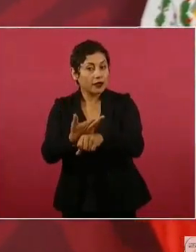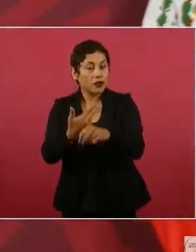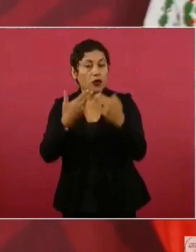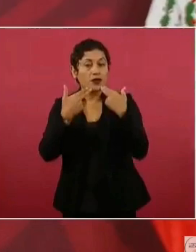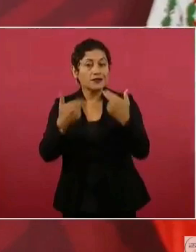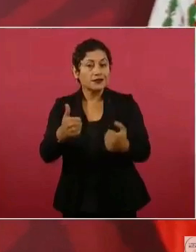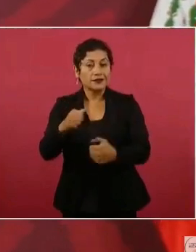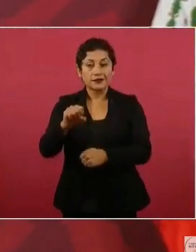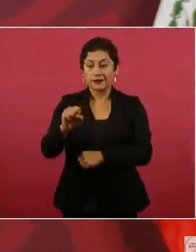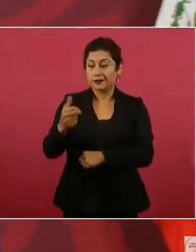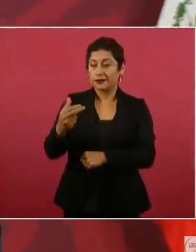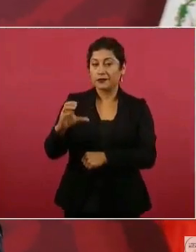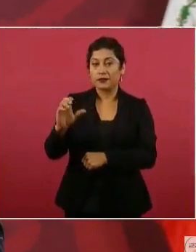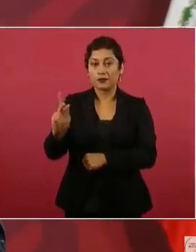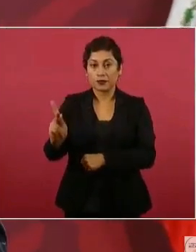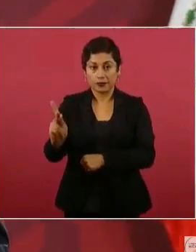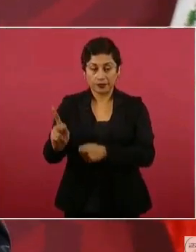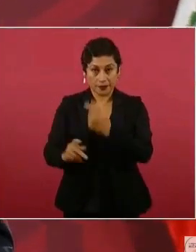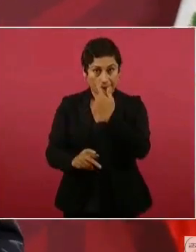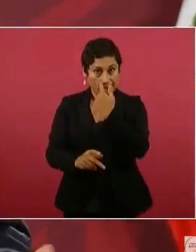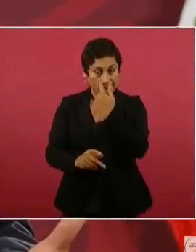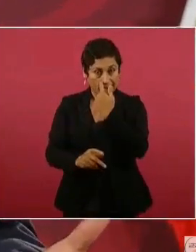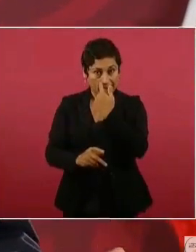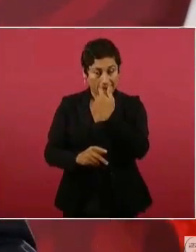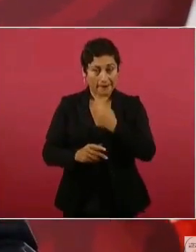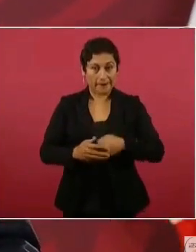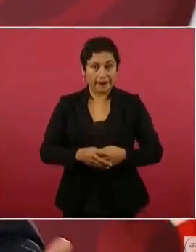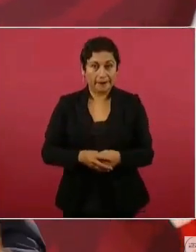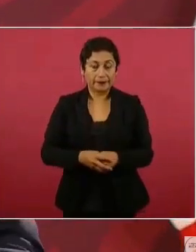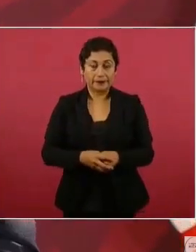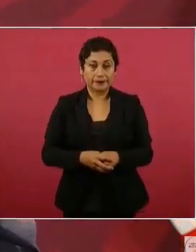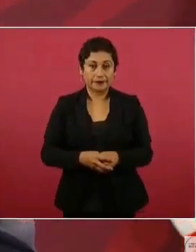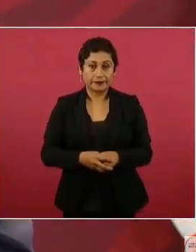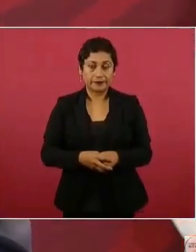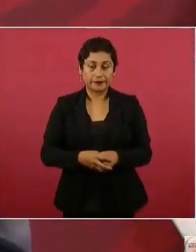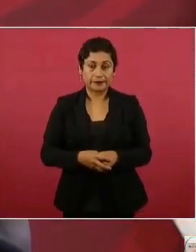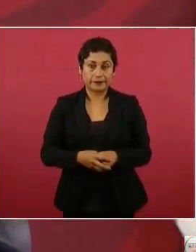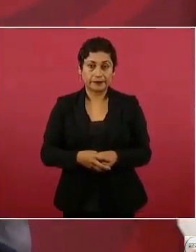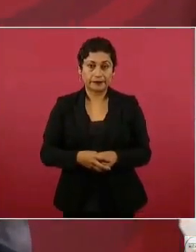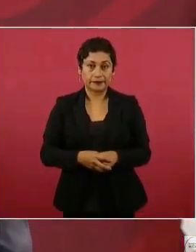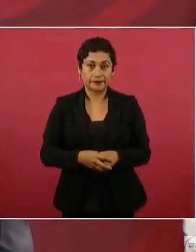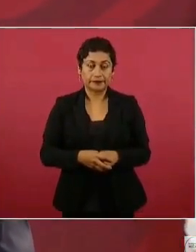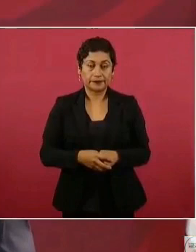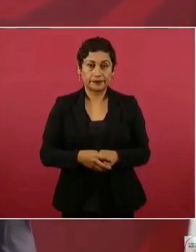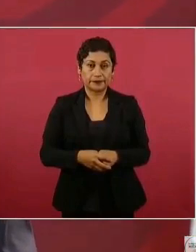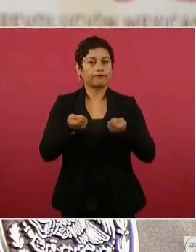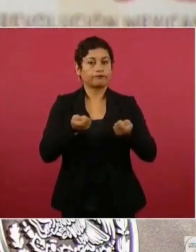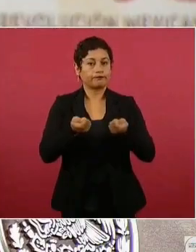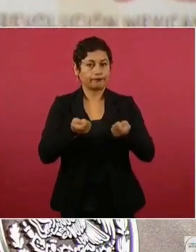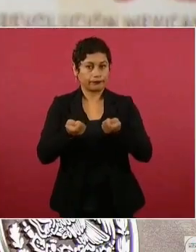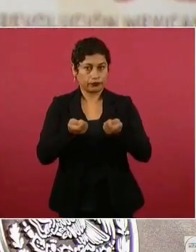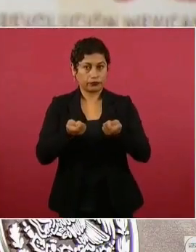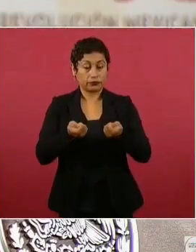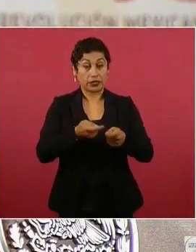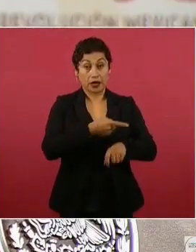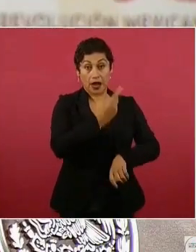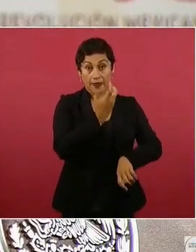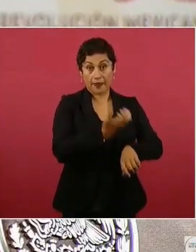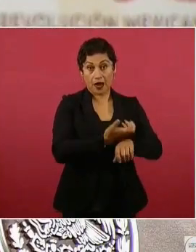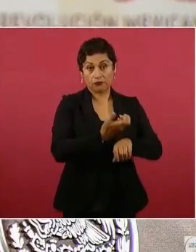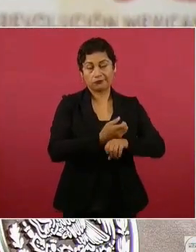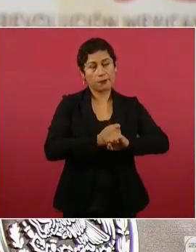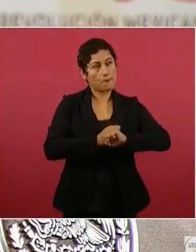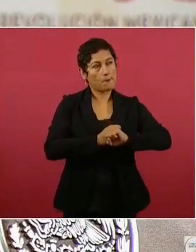que la política interior está resultando mucho mejor que la de muchos otros países. Se habla absolutamente de cómo es